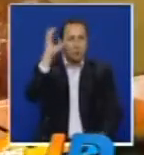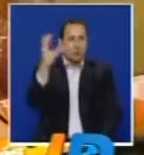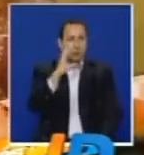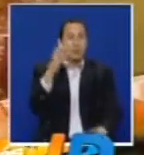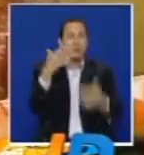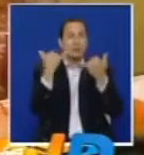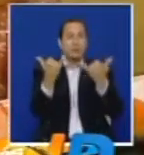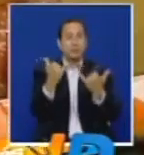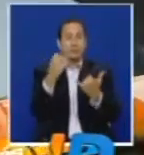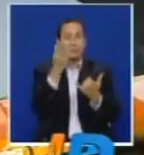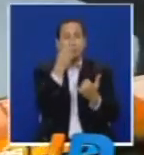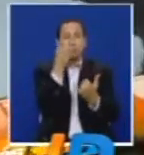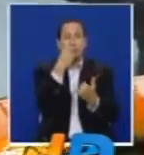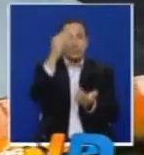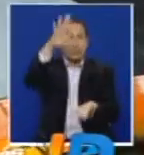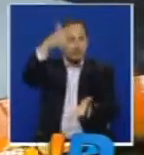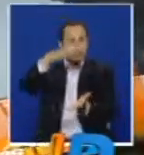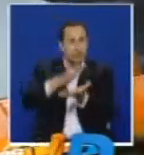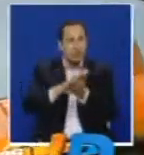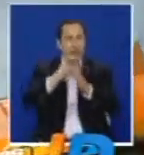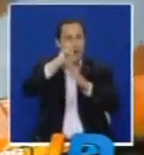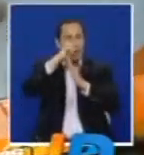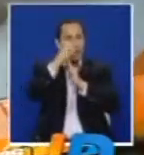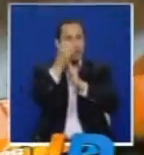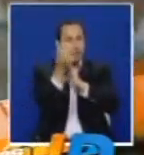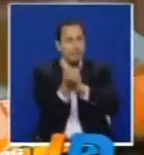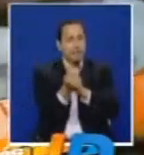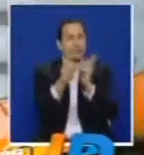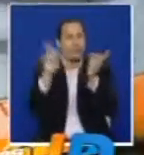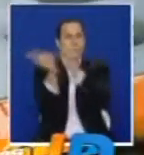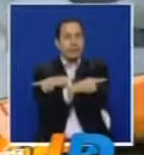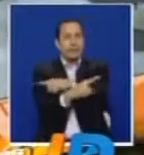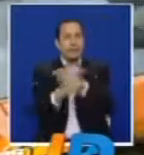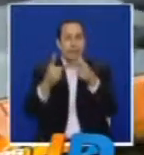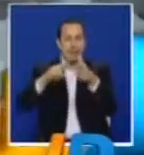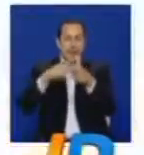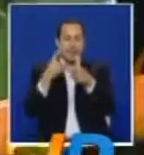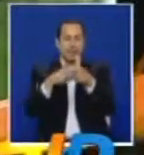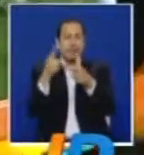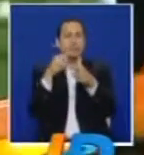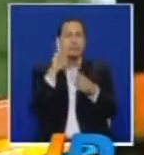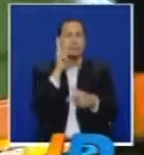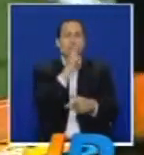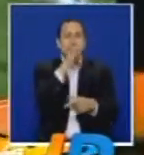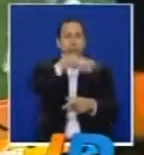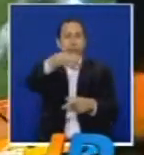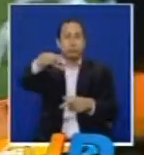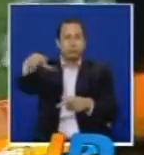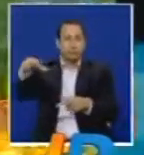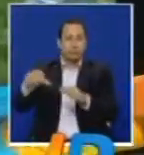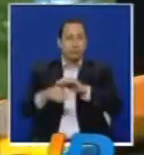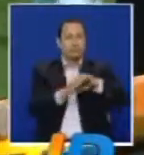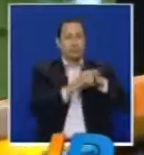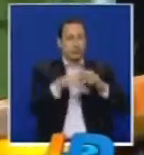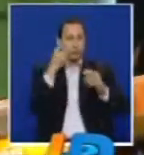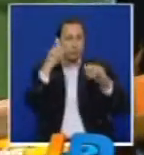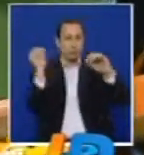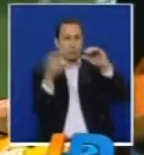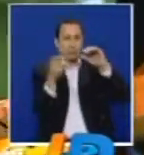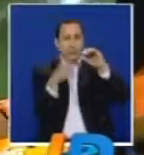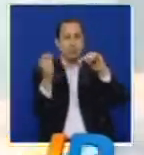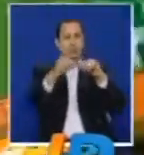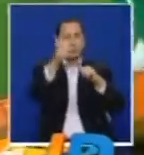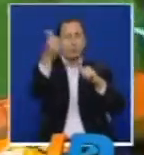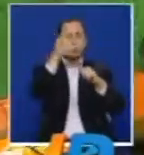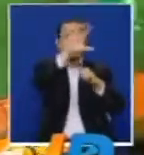por el paro agrario, las arepas sustituyen la papa en muchos restaurantes de Cali. En deportes, los goles de los colombianos en el